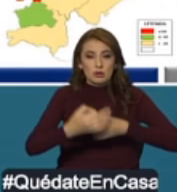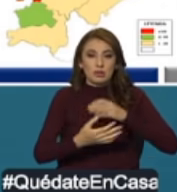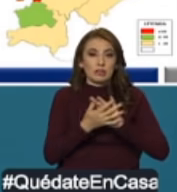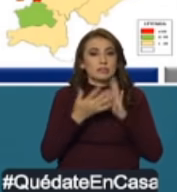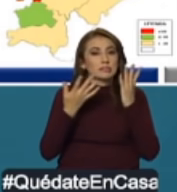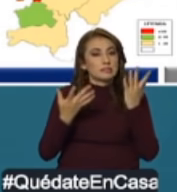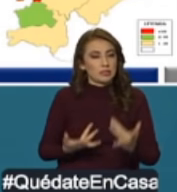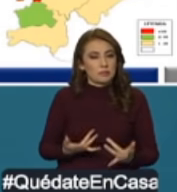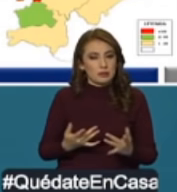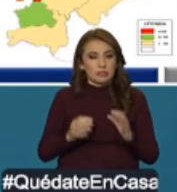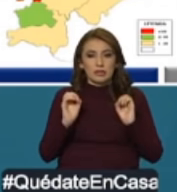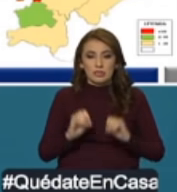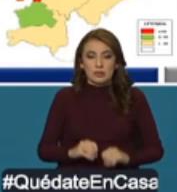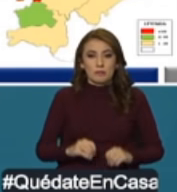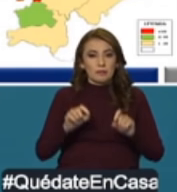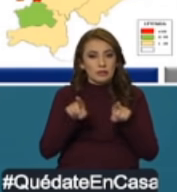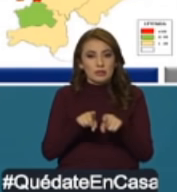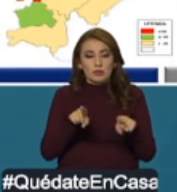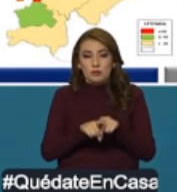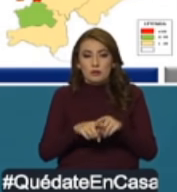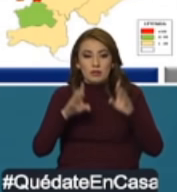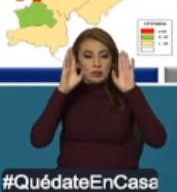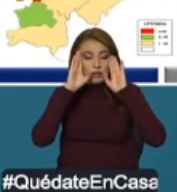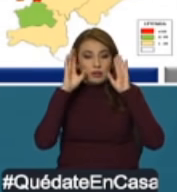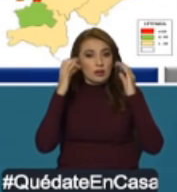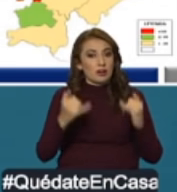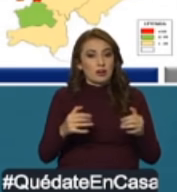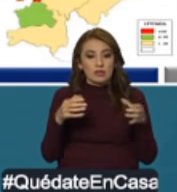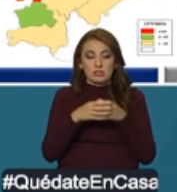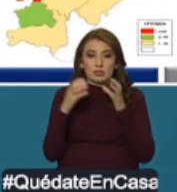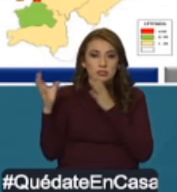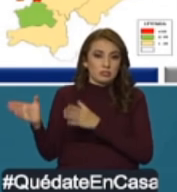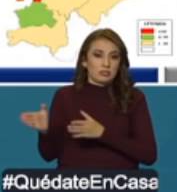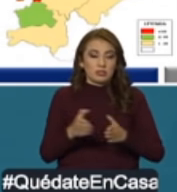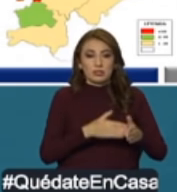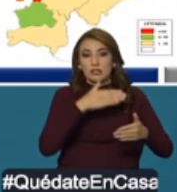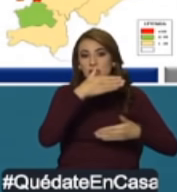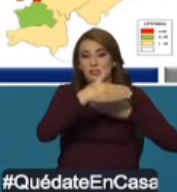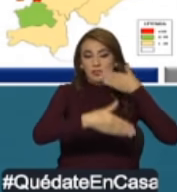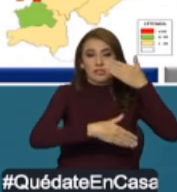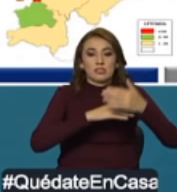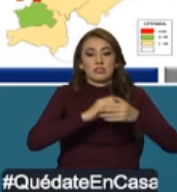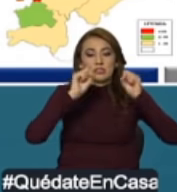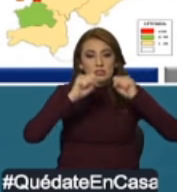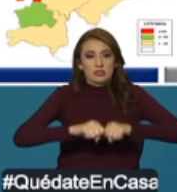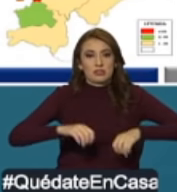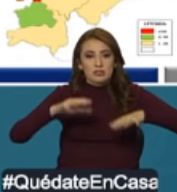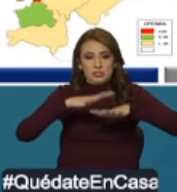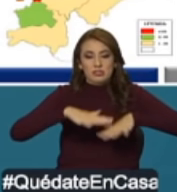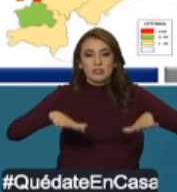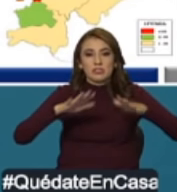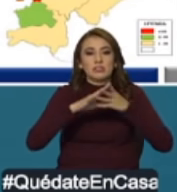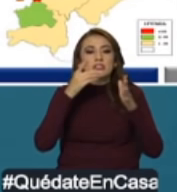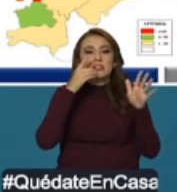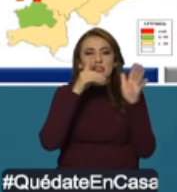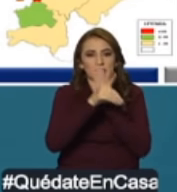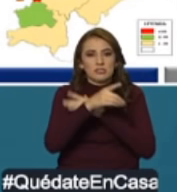poco limitadas, además de que los ciudadanos no pueden y no tienen la posibilidad de hacer una denuncia en línea.